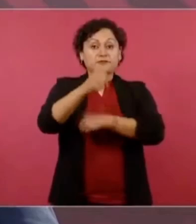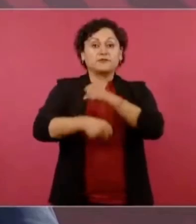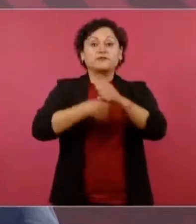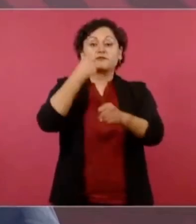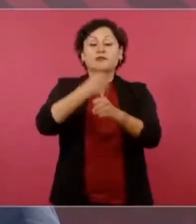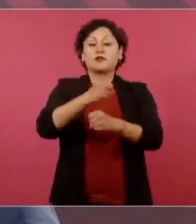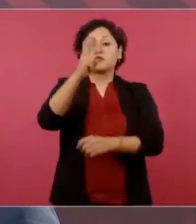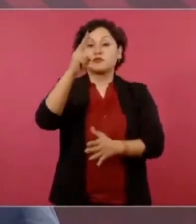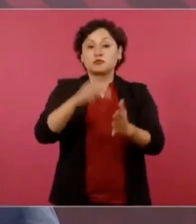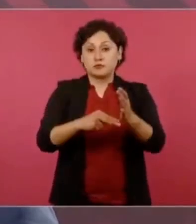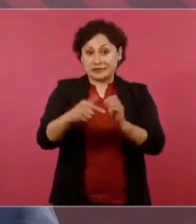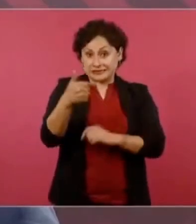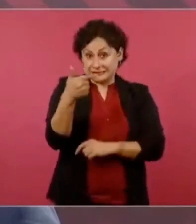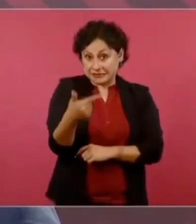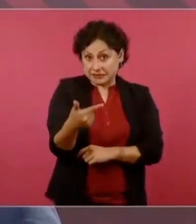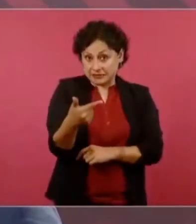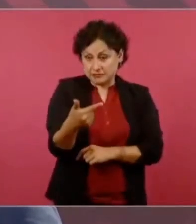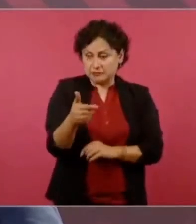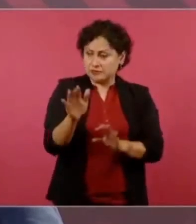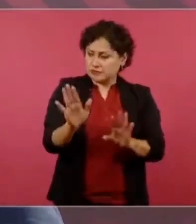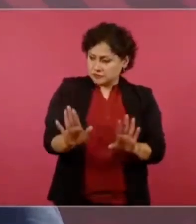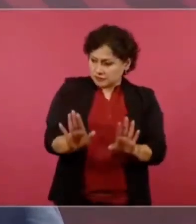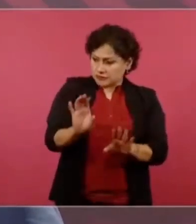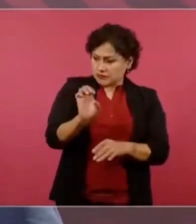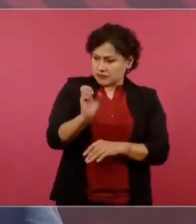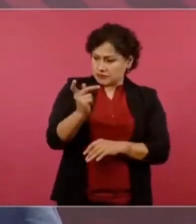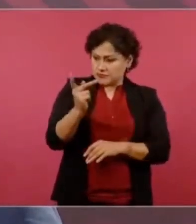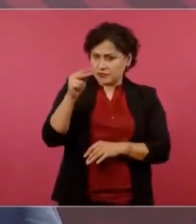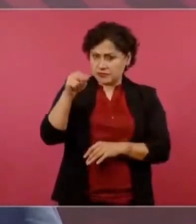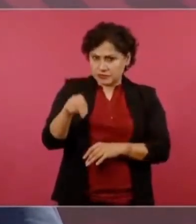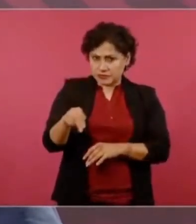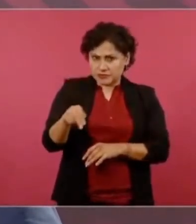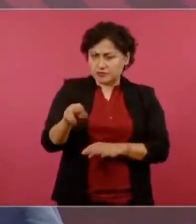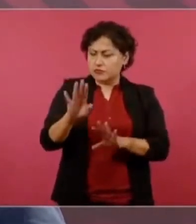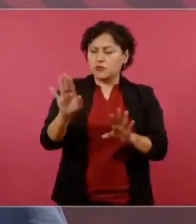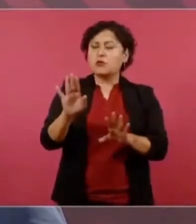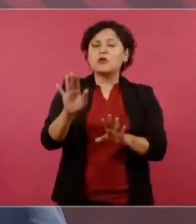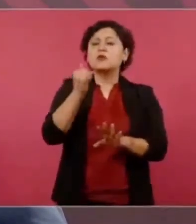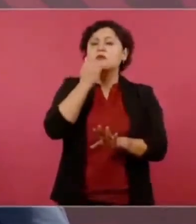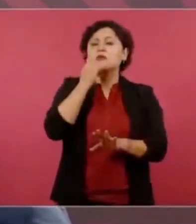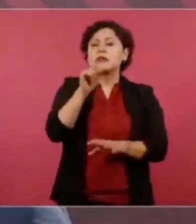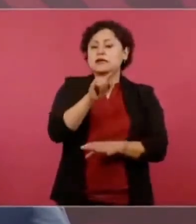lo de Peña fue lo de Zedillo,